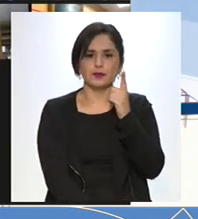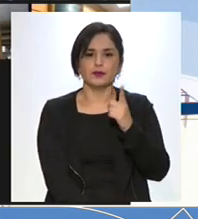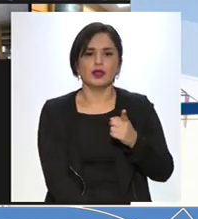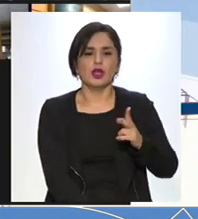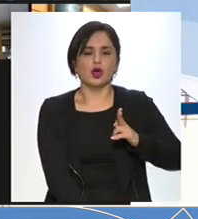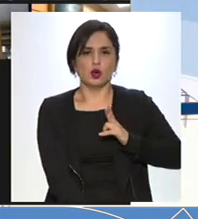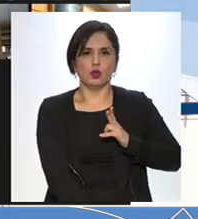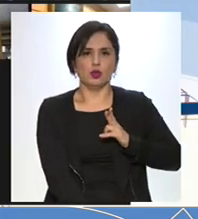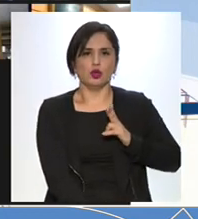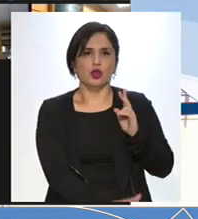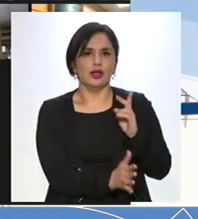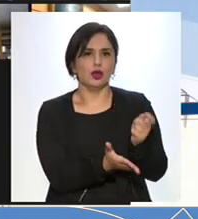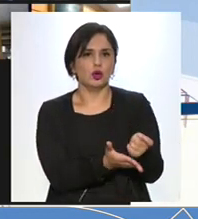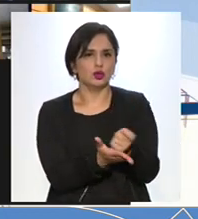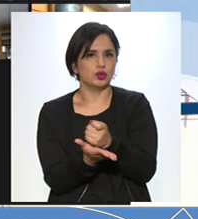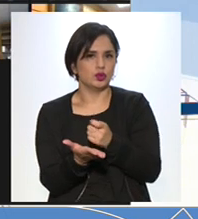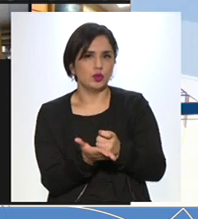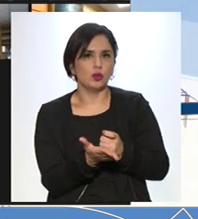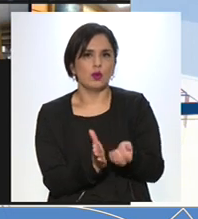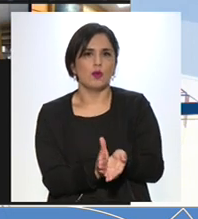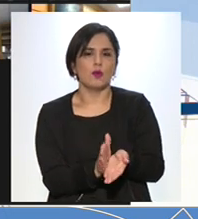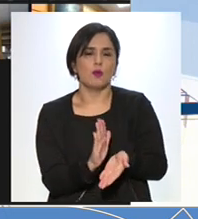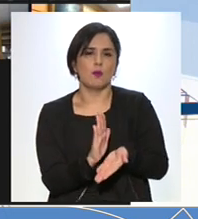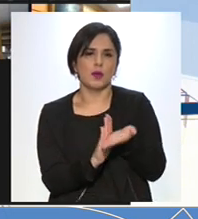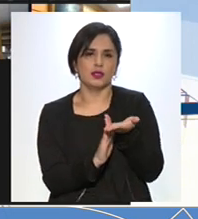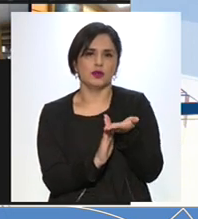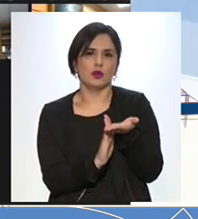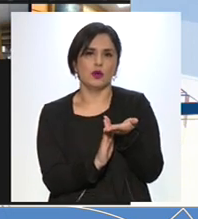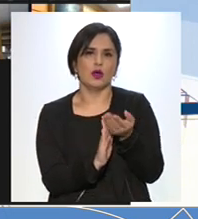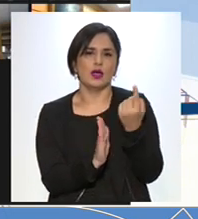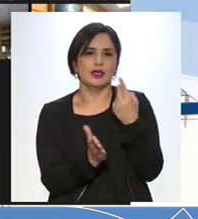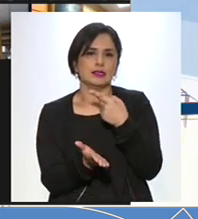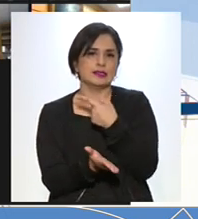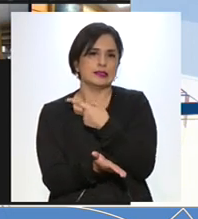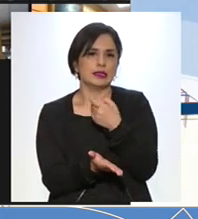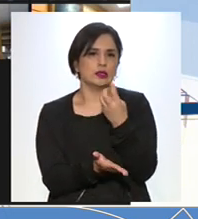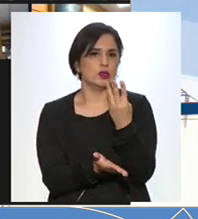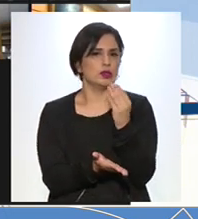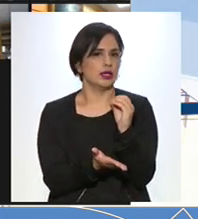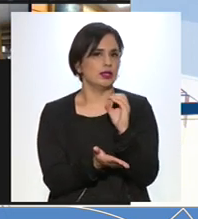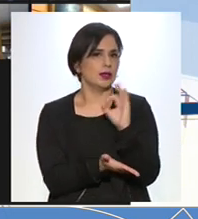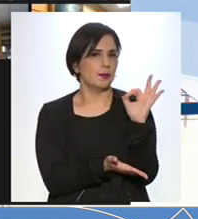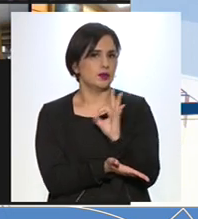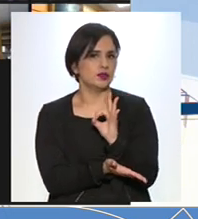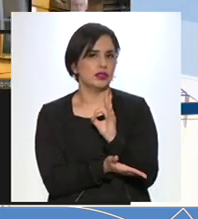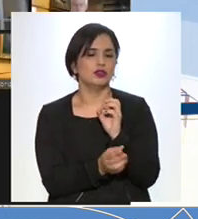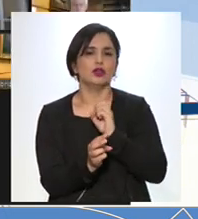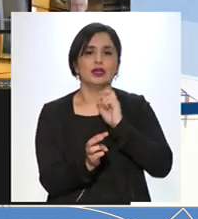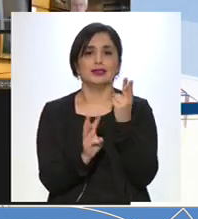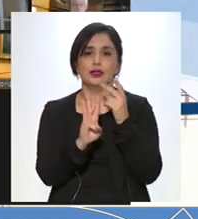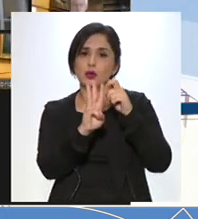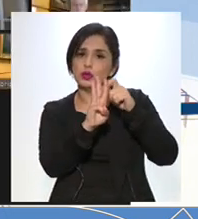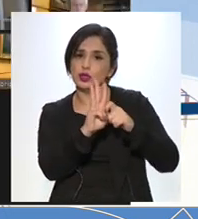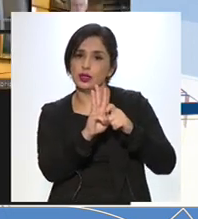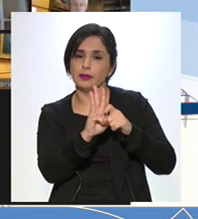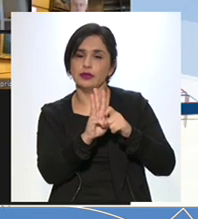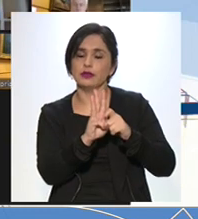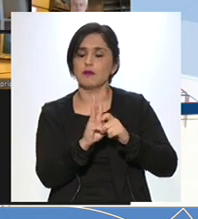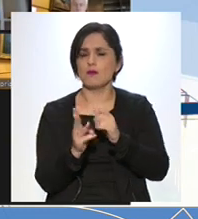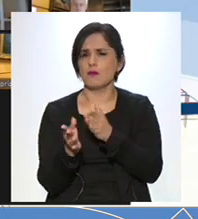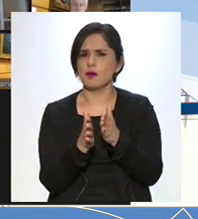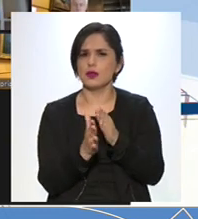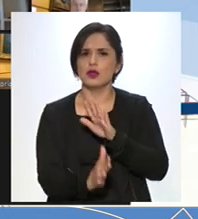consumo durable, que notó un aumento de 130% anual en el segundo trimestre, ubicándose en un nivel cercano